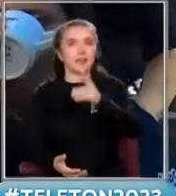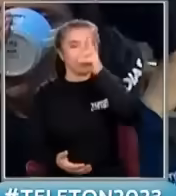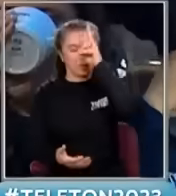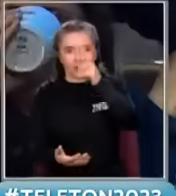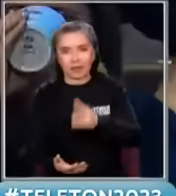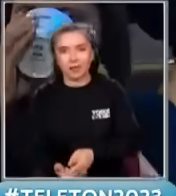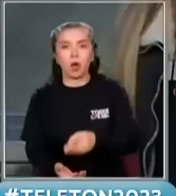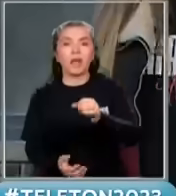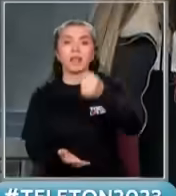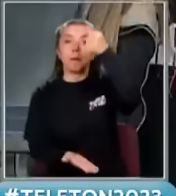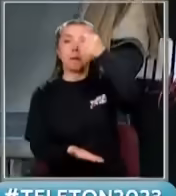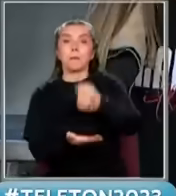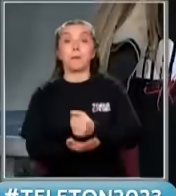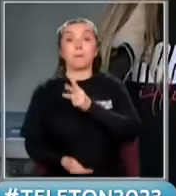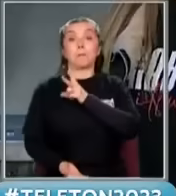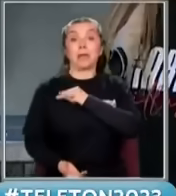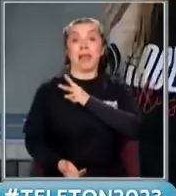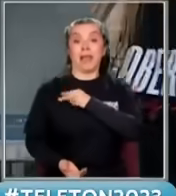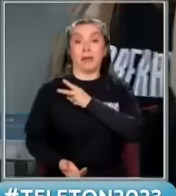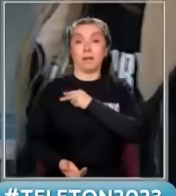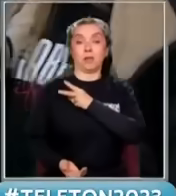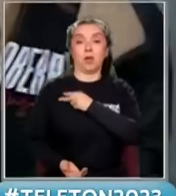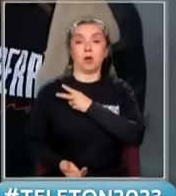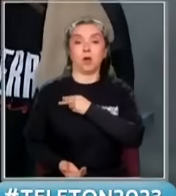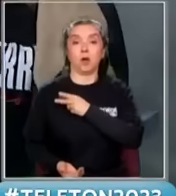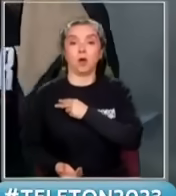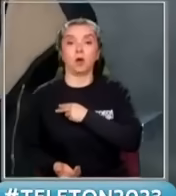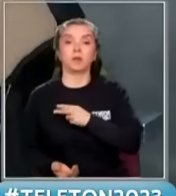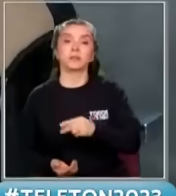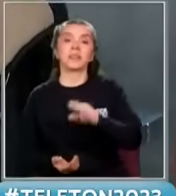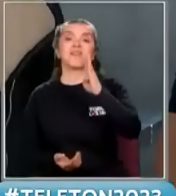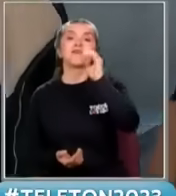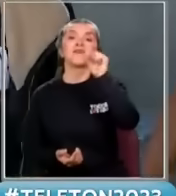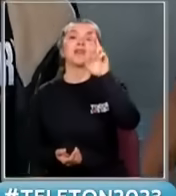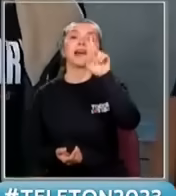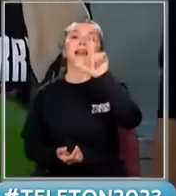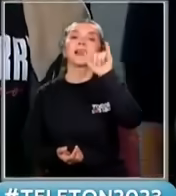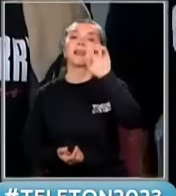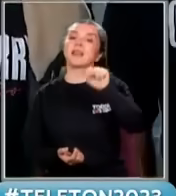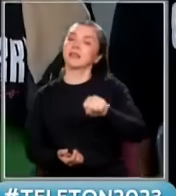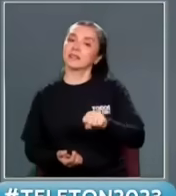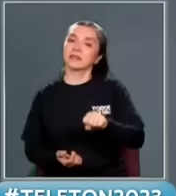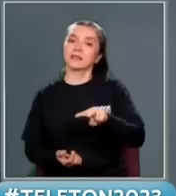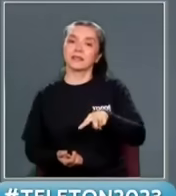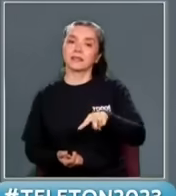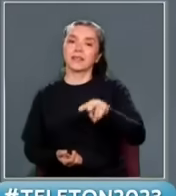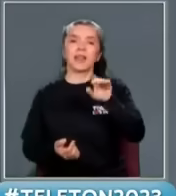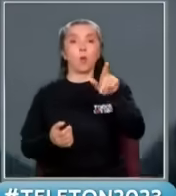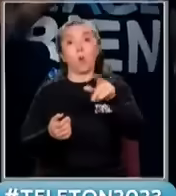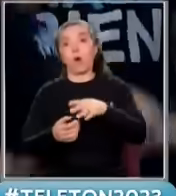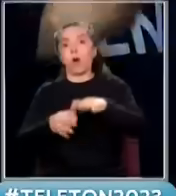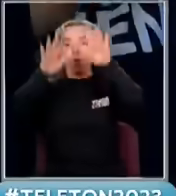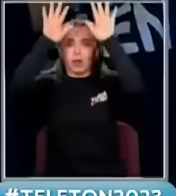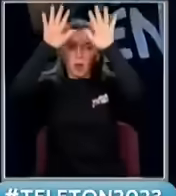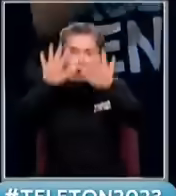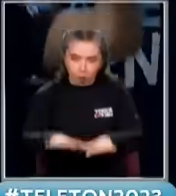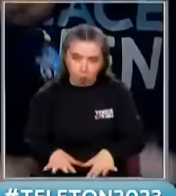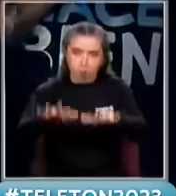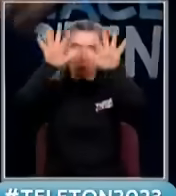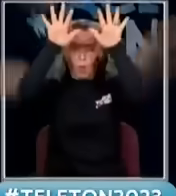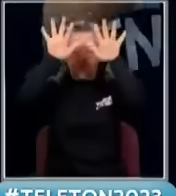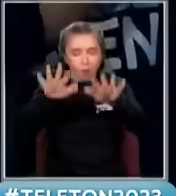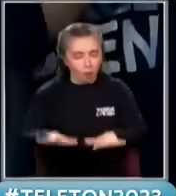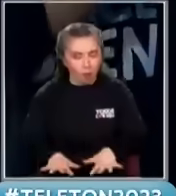el Oscar de la magia, el Premio Merlin Award. Gian Polo Laverri, la aplauso ídolo. Fuerte para él. Ídolo.